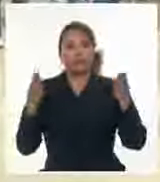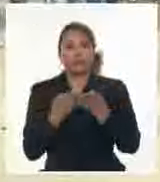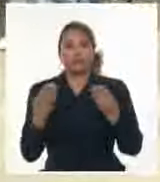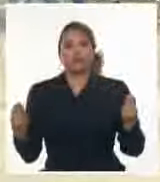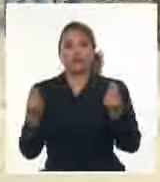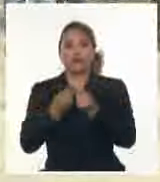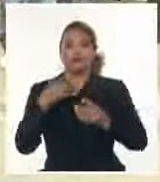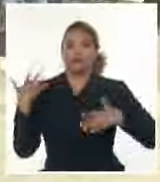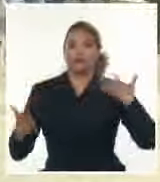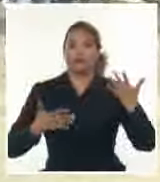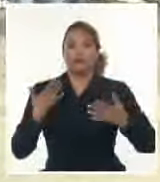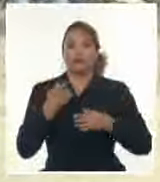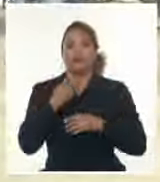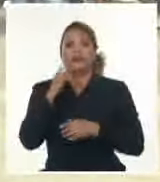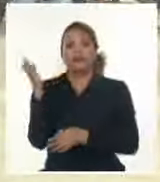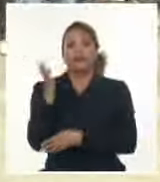jornada.